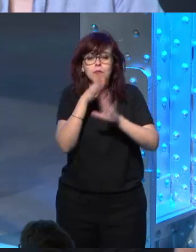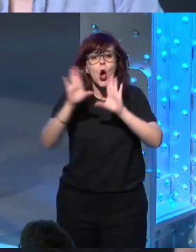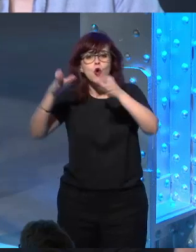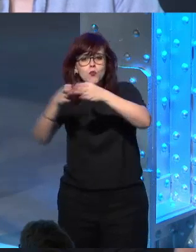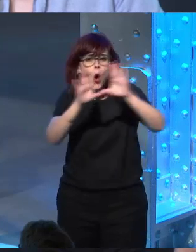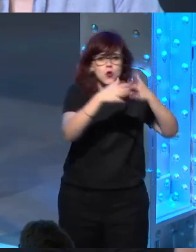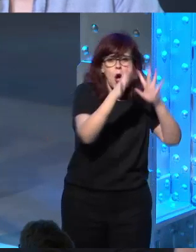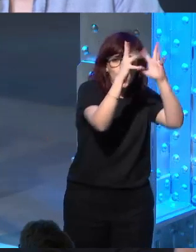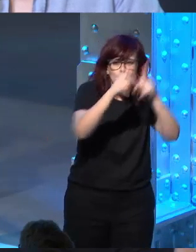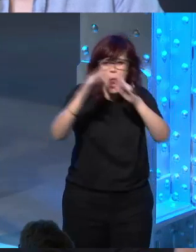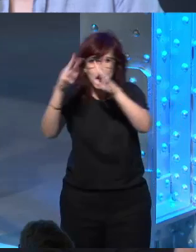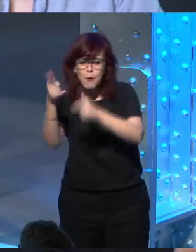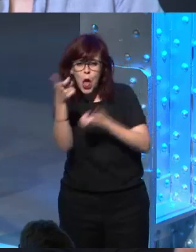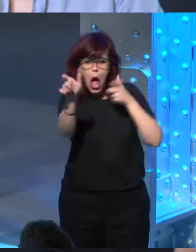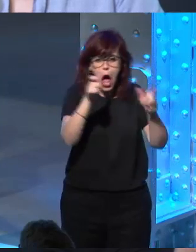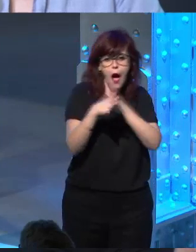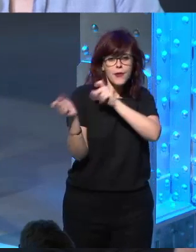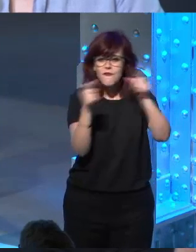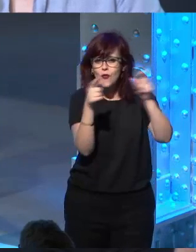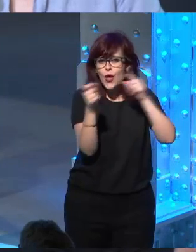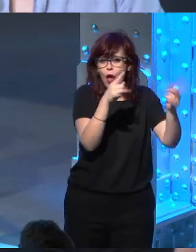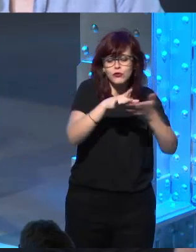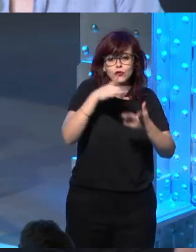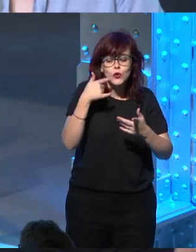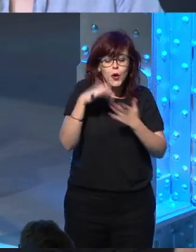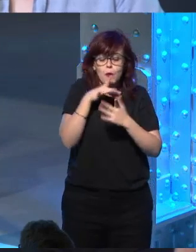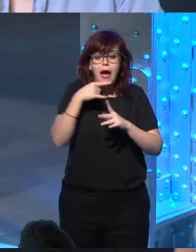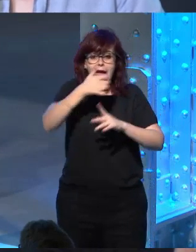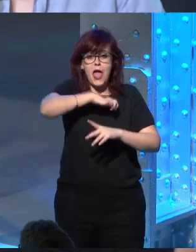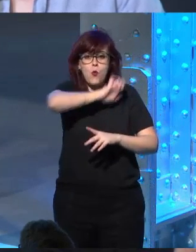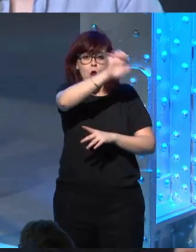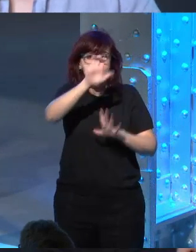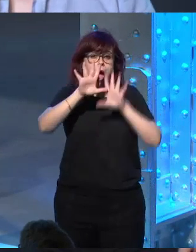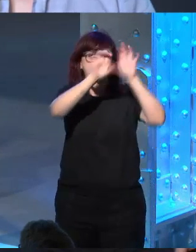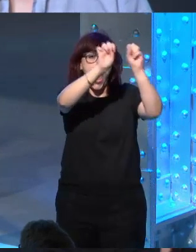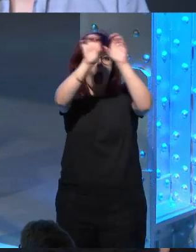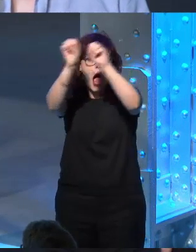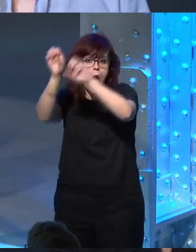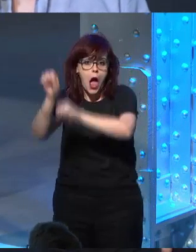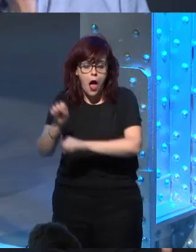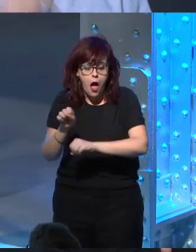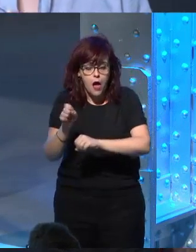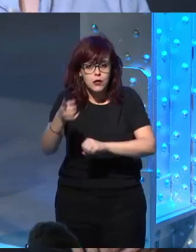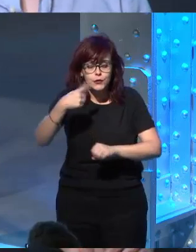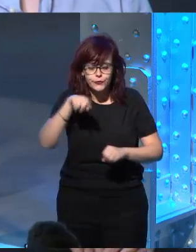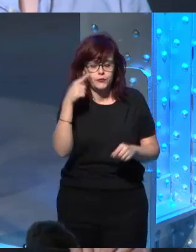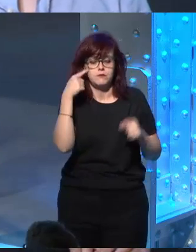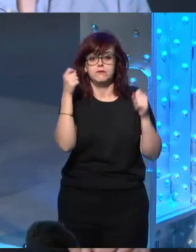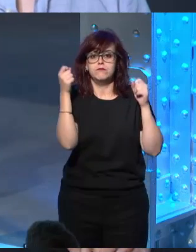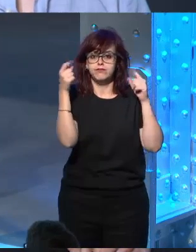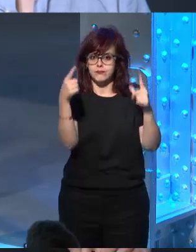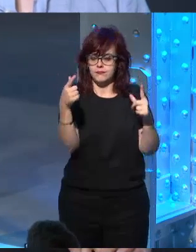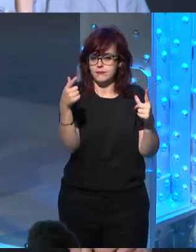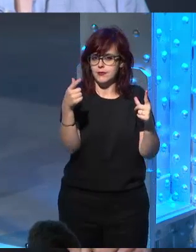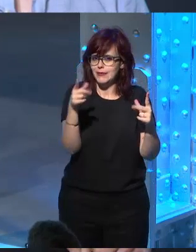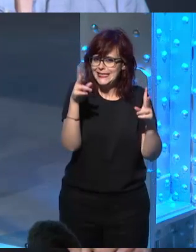bandos, cifras, los refugiados apareciendo por todo el resto de Europa. Y básicamente nos dimos cuenta que para hablar